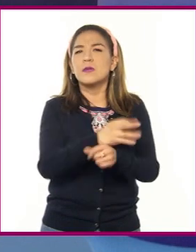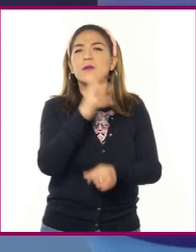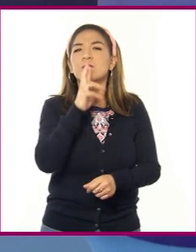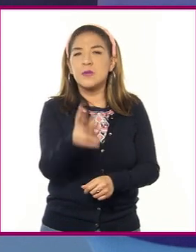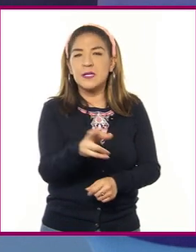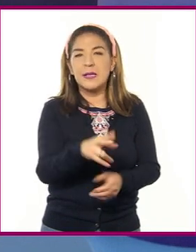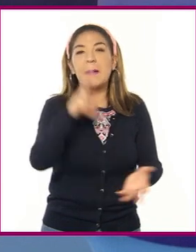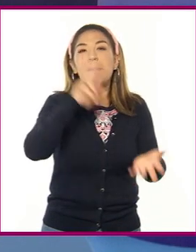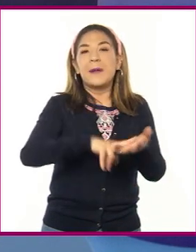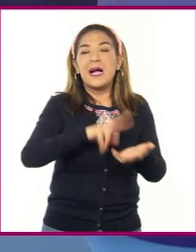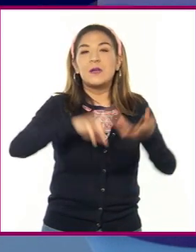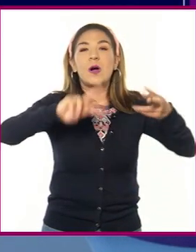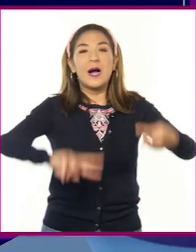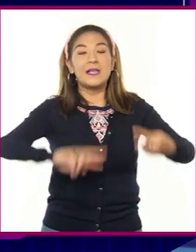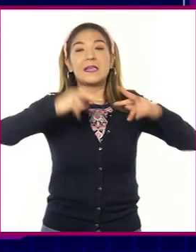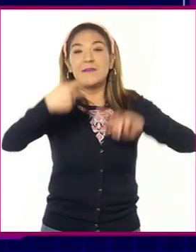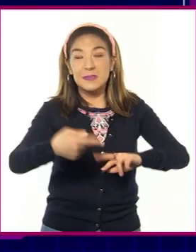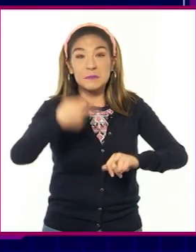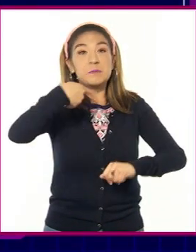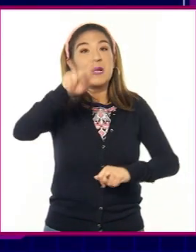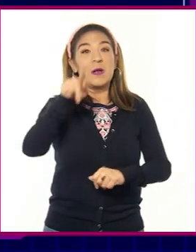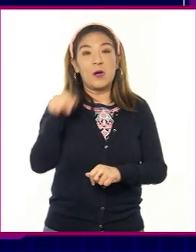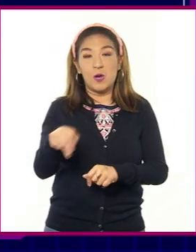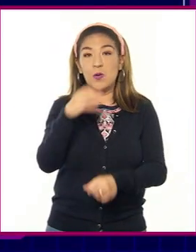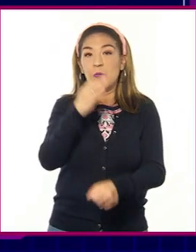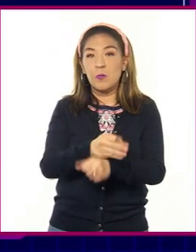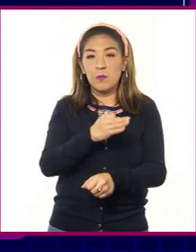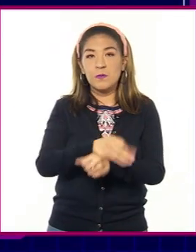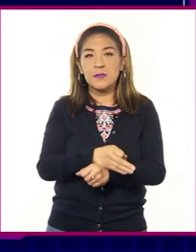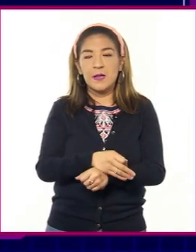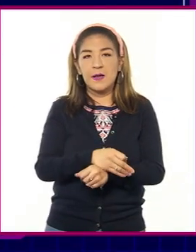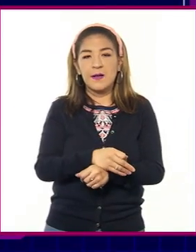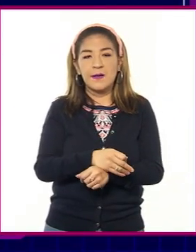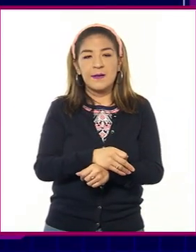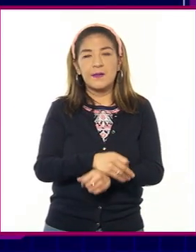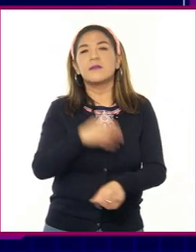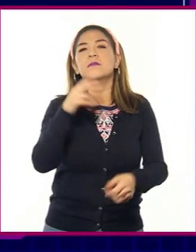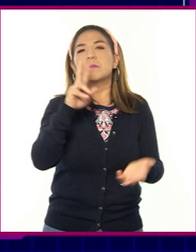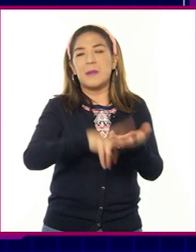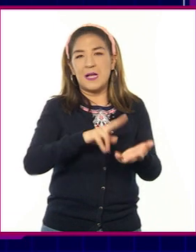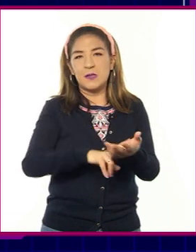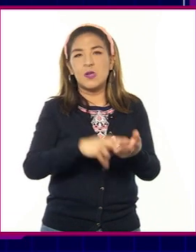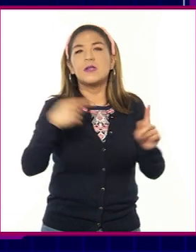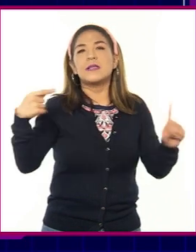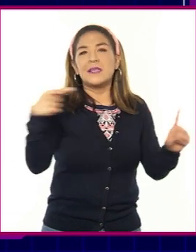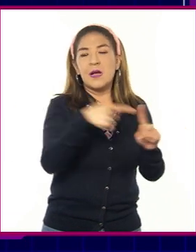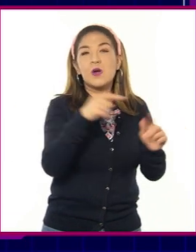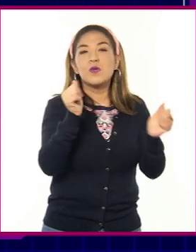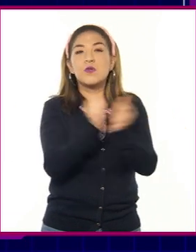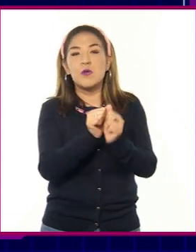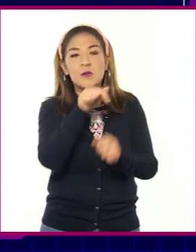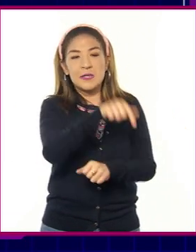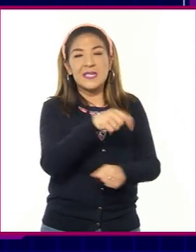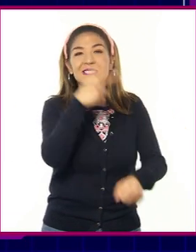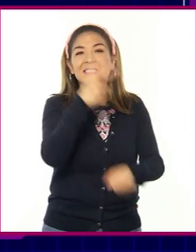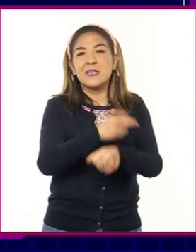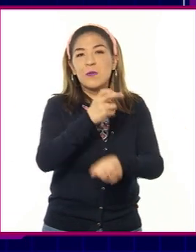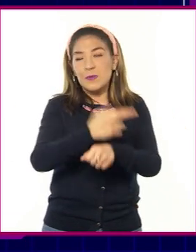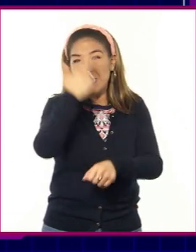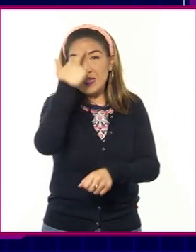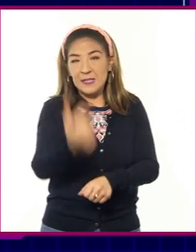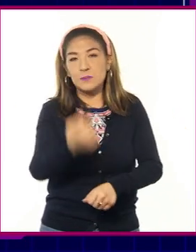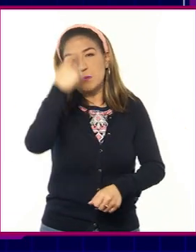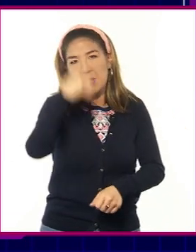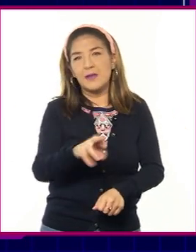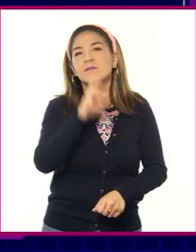una proporción inversa, pero en este caso la hemos convertido en una proporción directa con el inverso de la segunda razón para